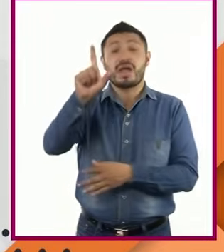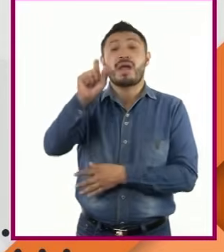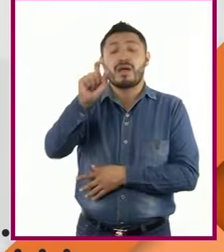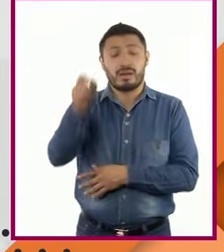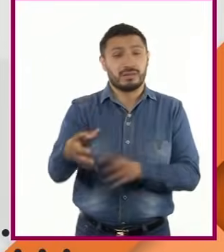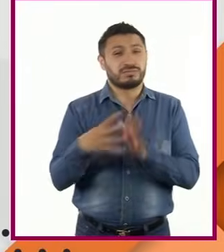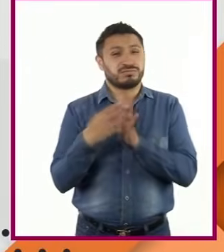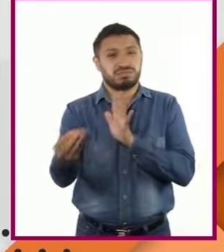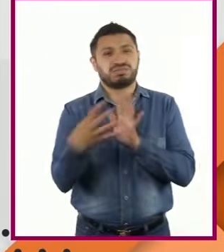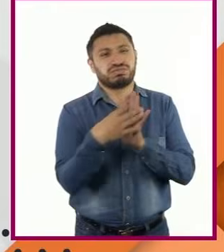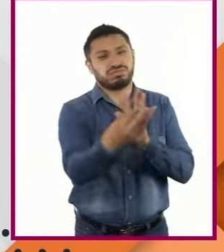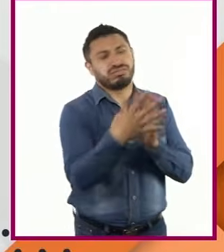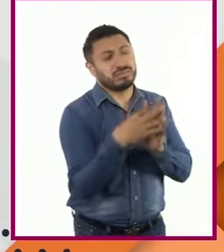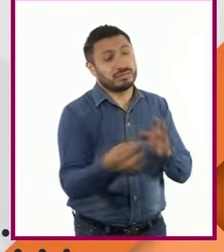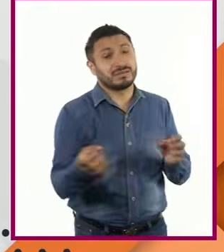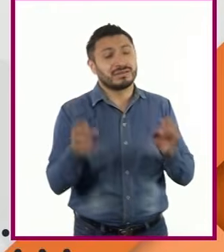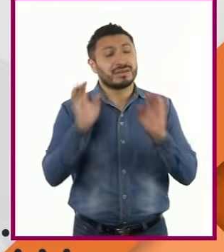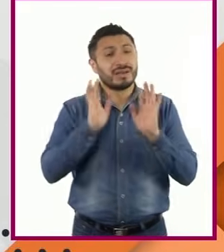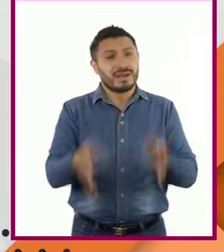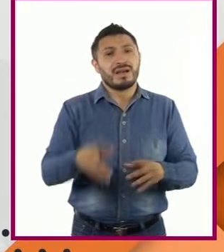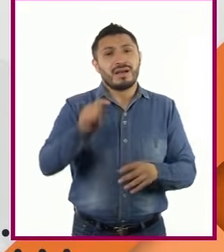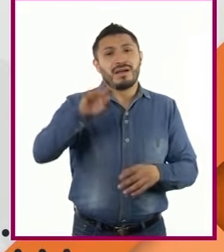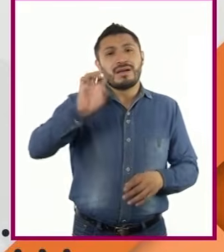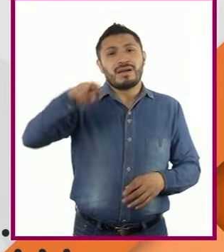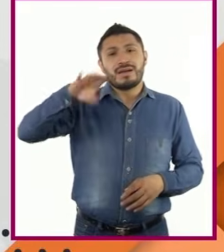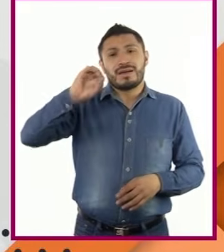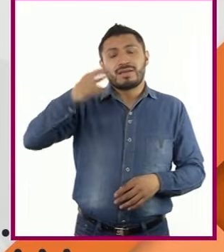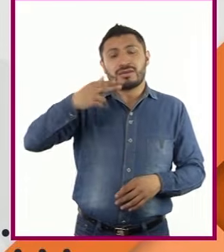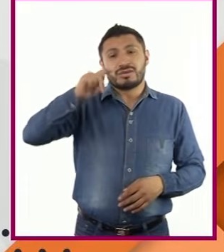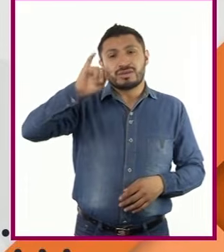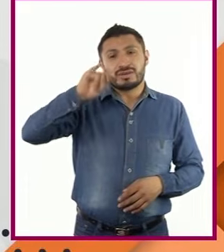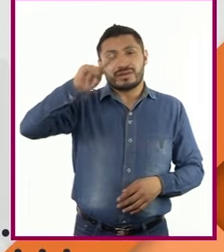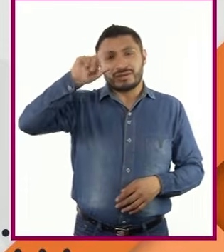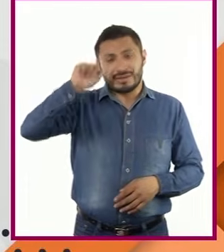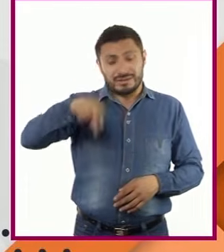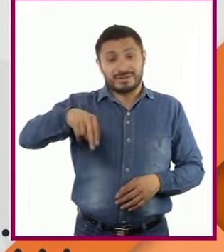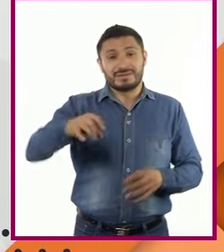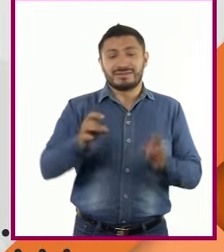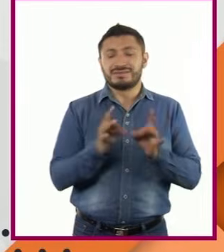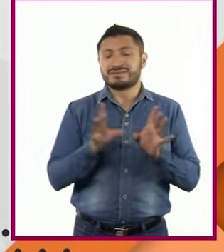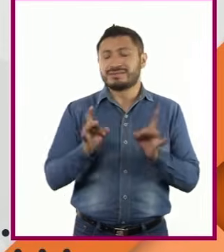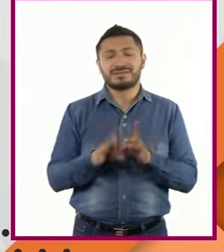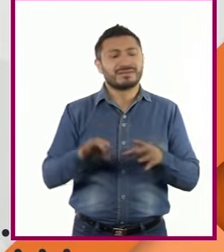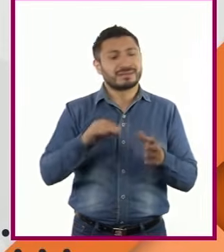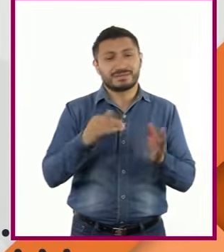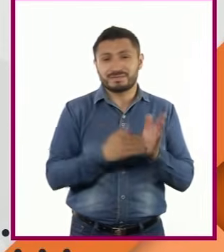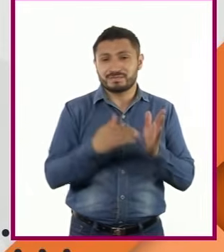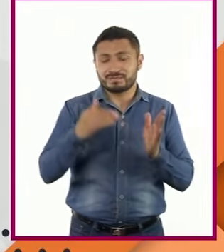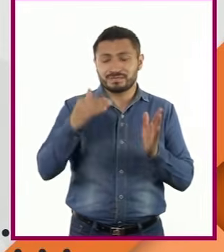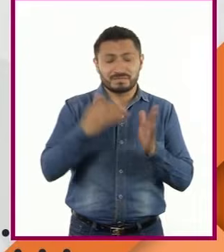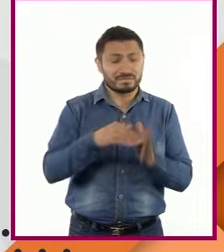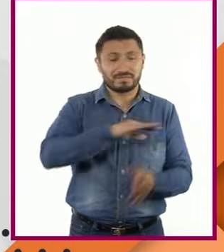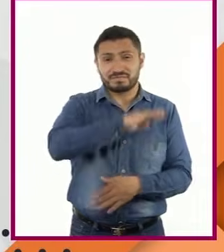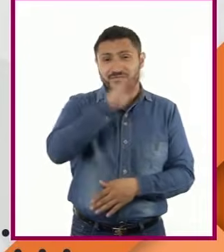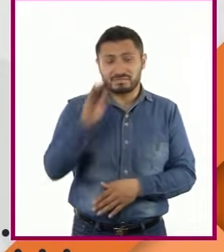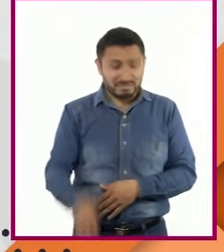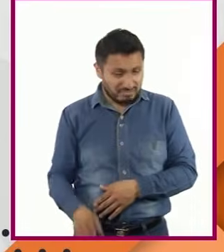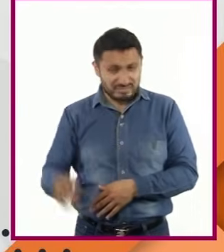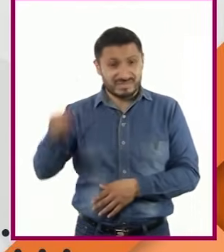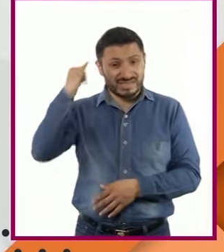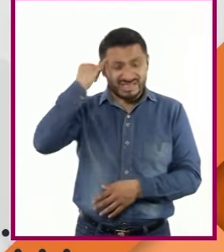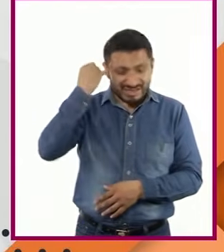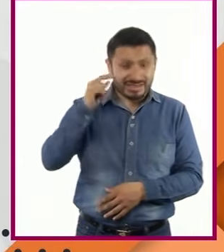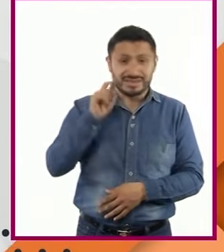epidemia se manifestó en Tenochtitlan, causando la muerte de miles de indígenas. Entre ellos se